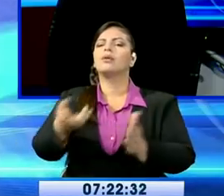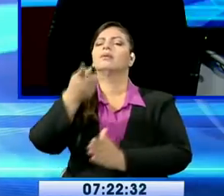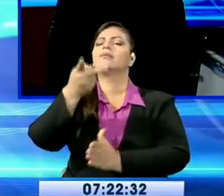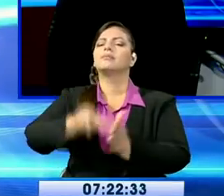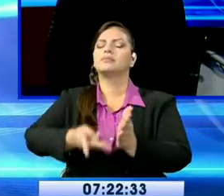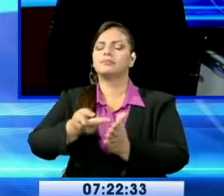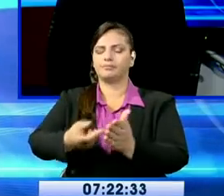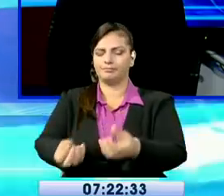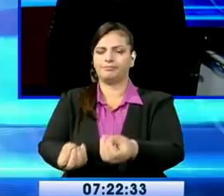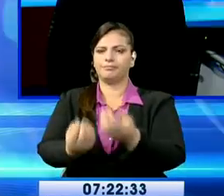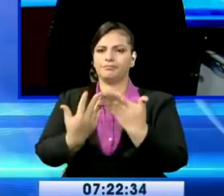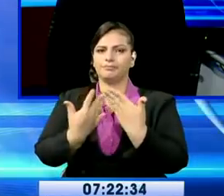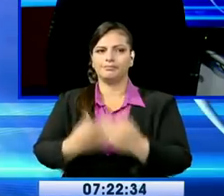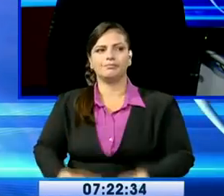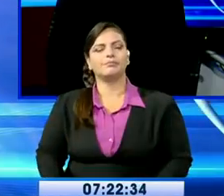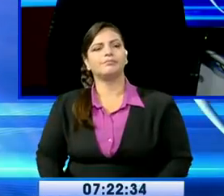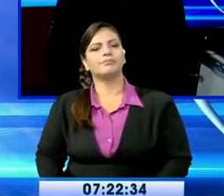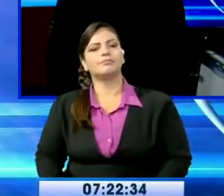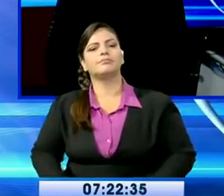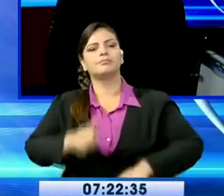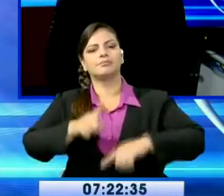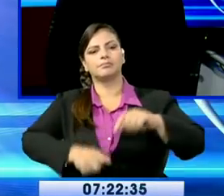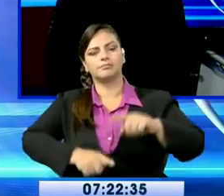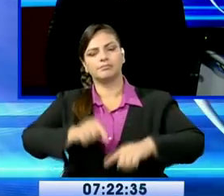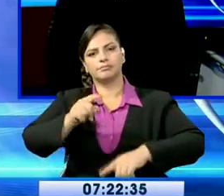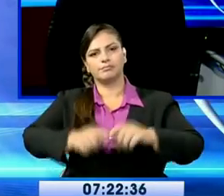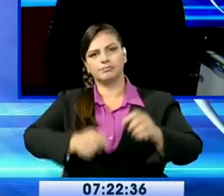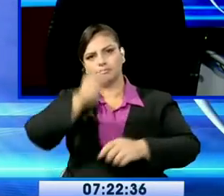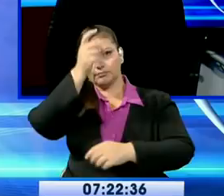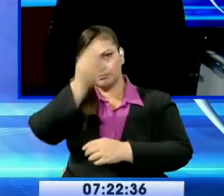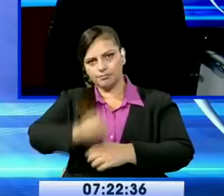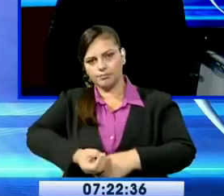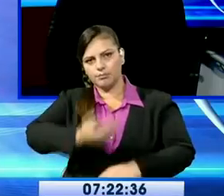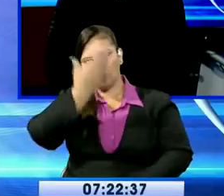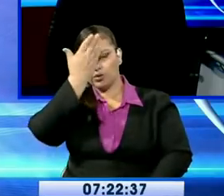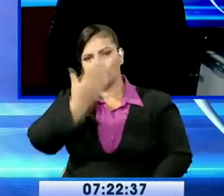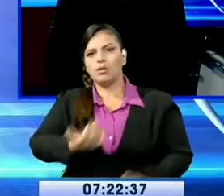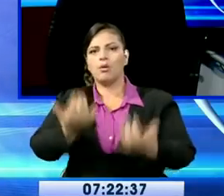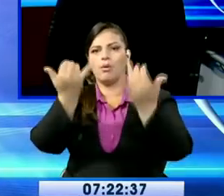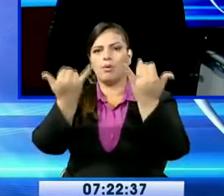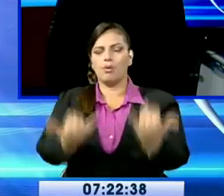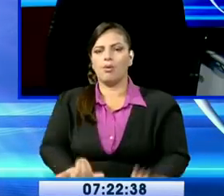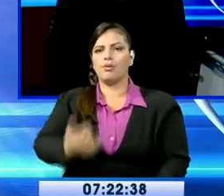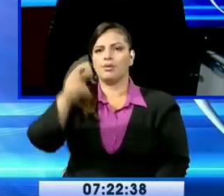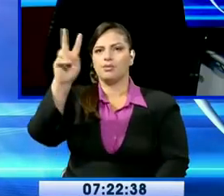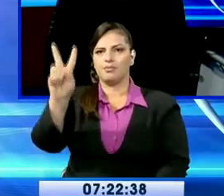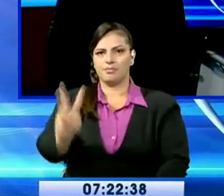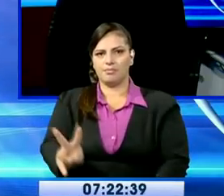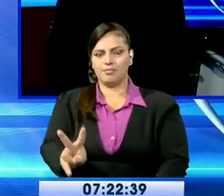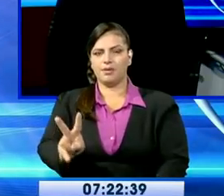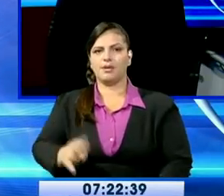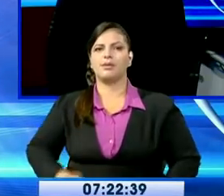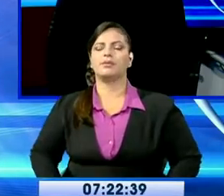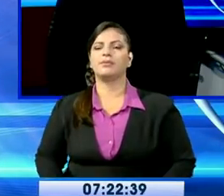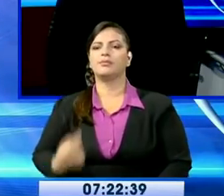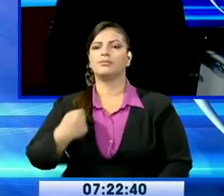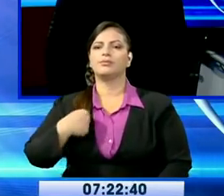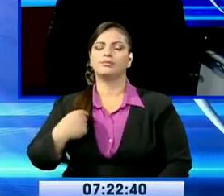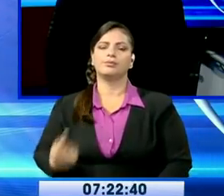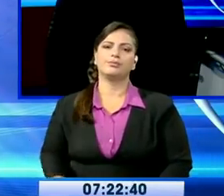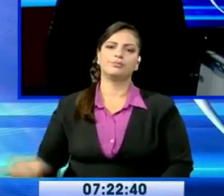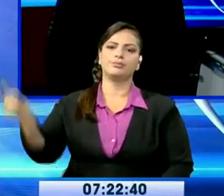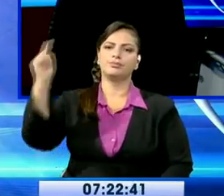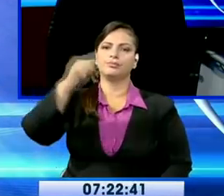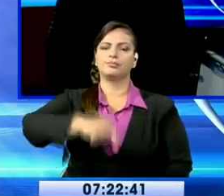Así es, Adrián, amigos televidentes, excelente mañana, por fin viernes. Nosotros hoy nos hemos trasladado hasta